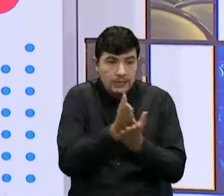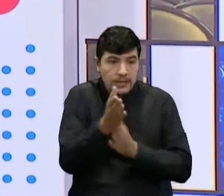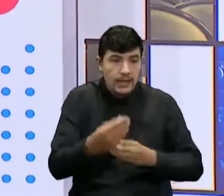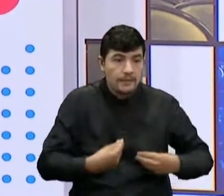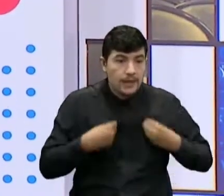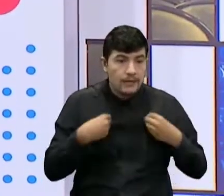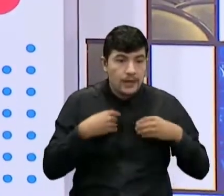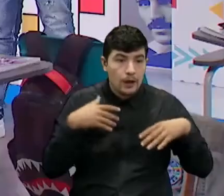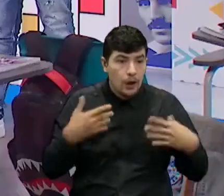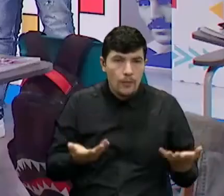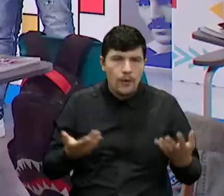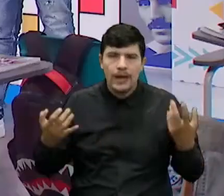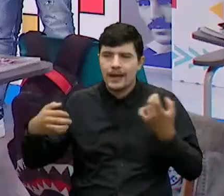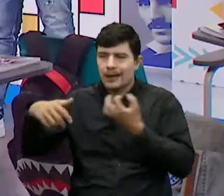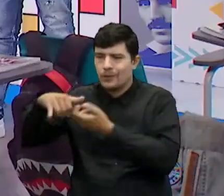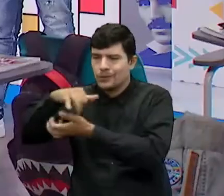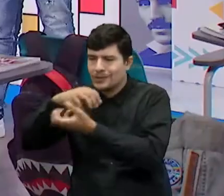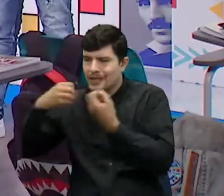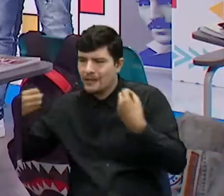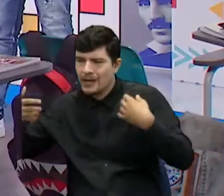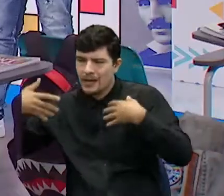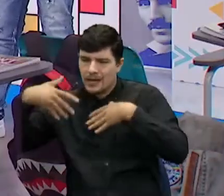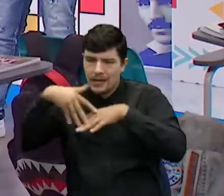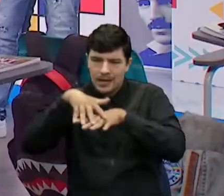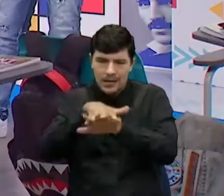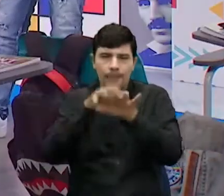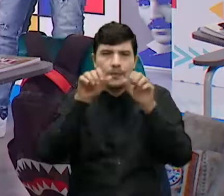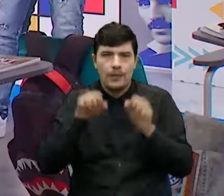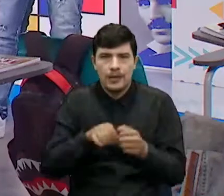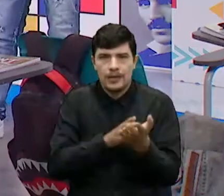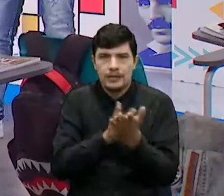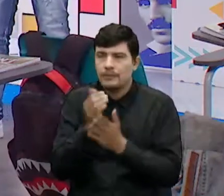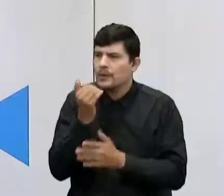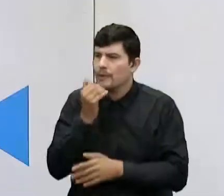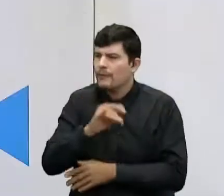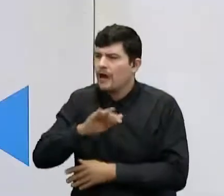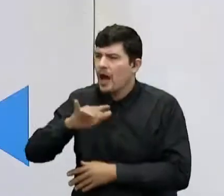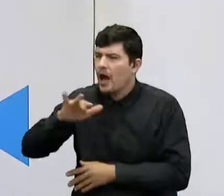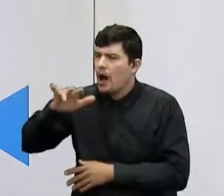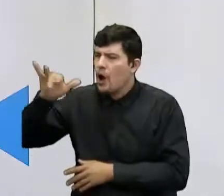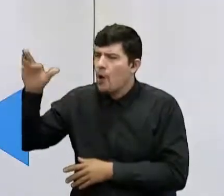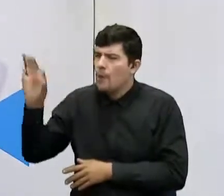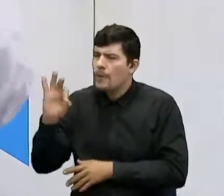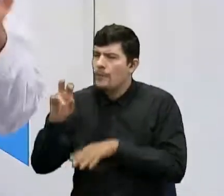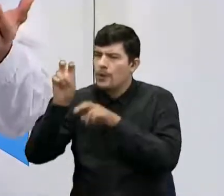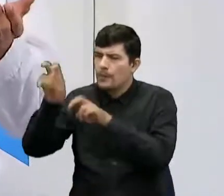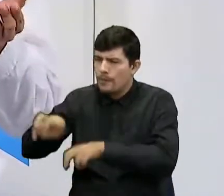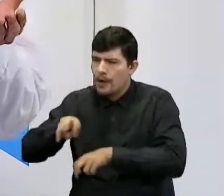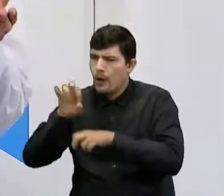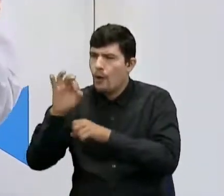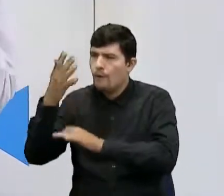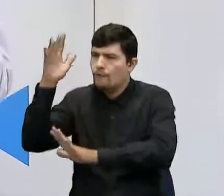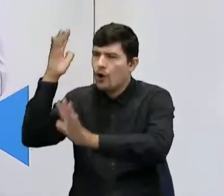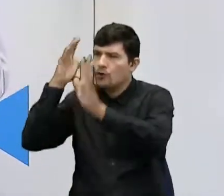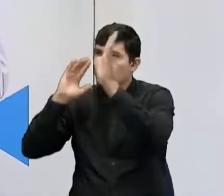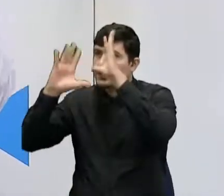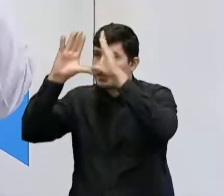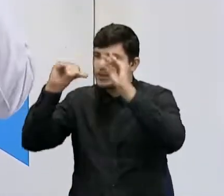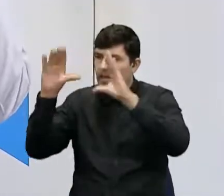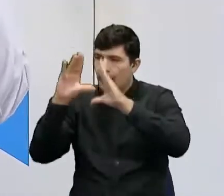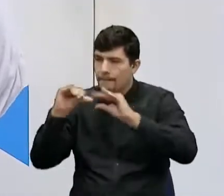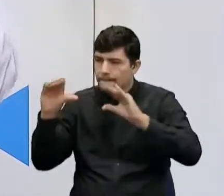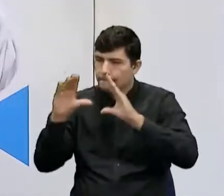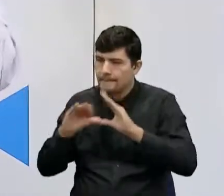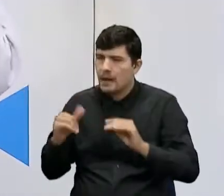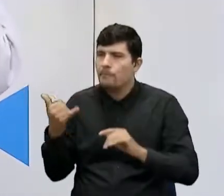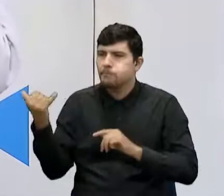el uno con el Con el otro Con el otro O quiere decir que la fauna Todo lo que tiene que ver con cultivo Los bosques de pino Todo eso